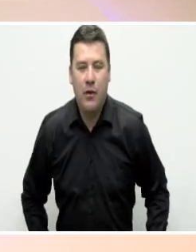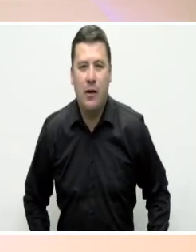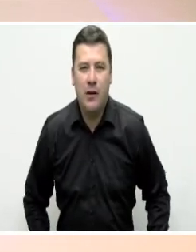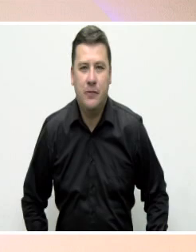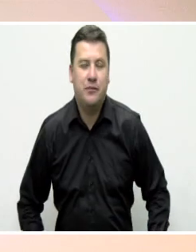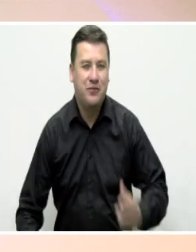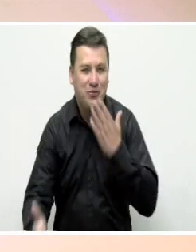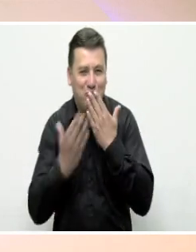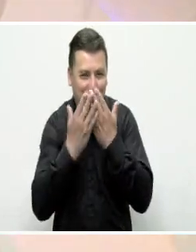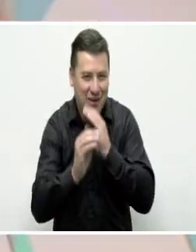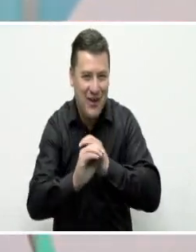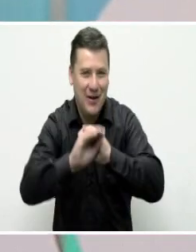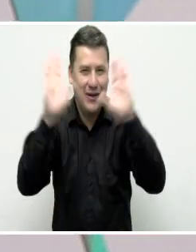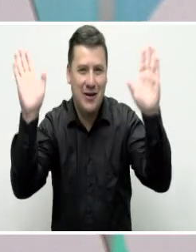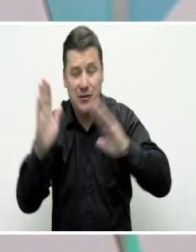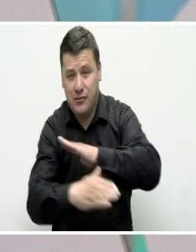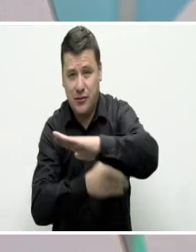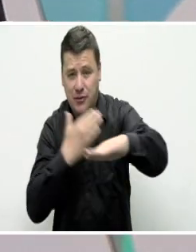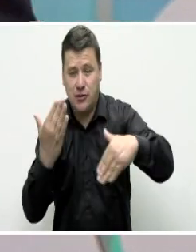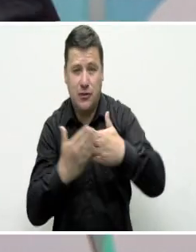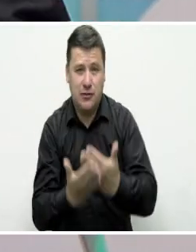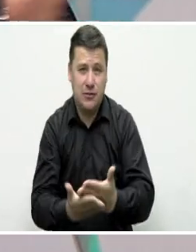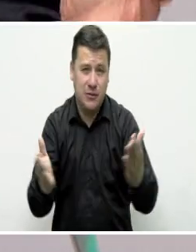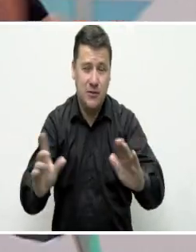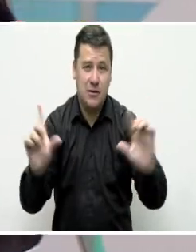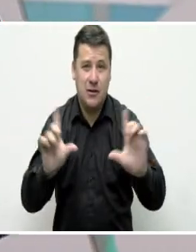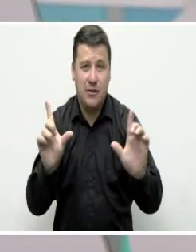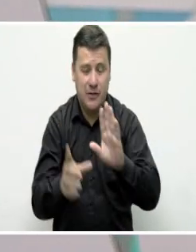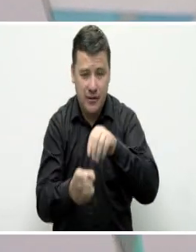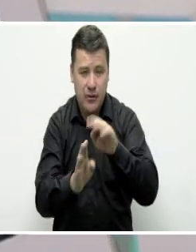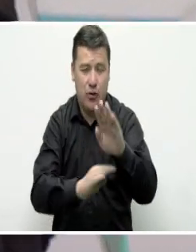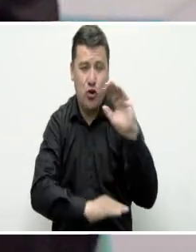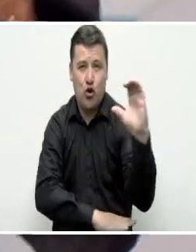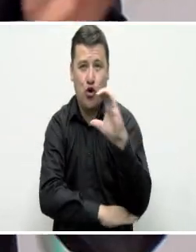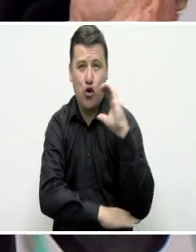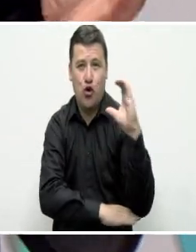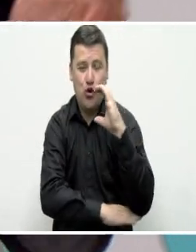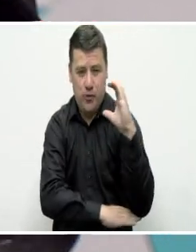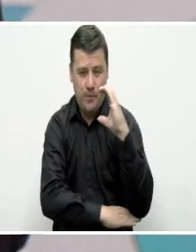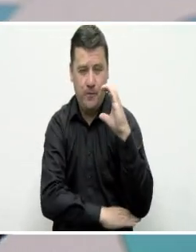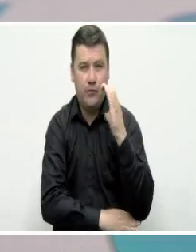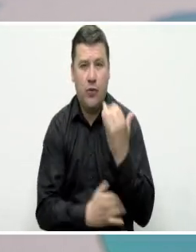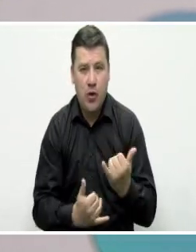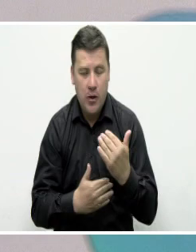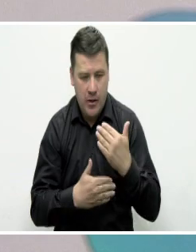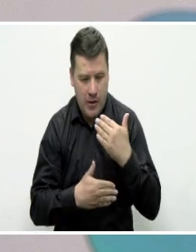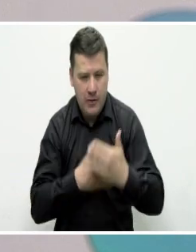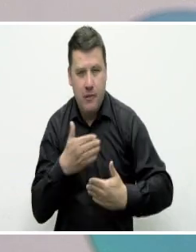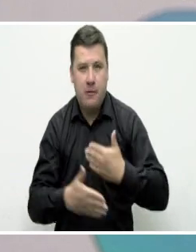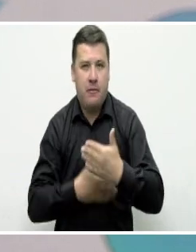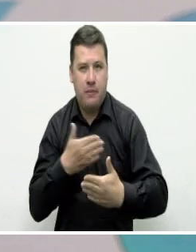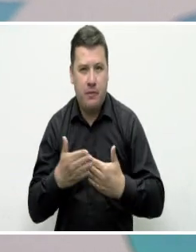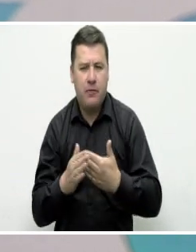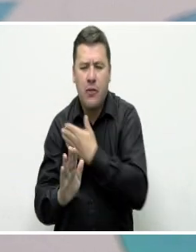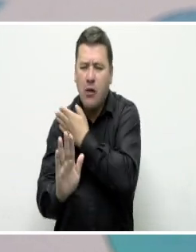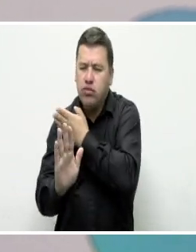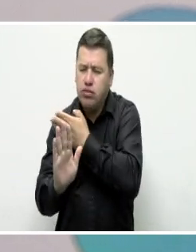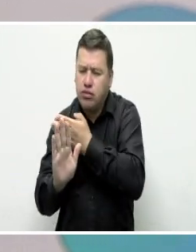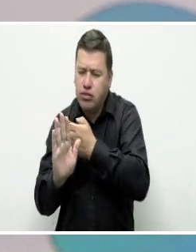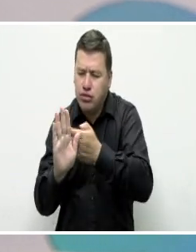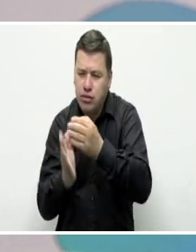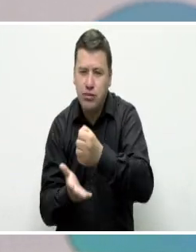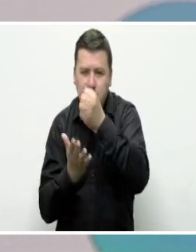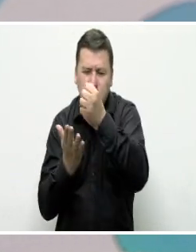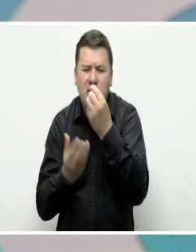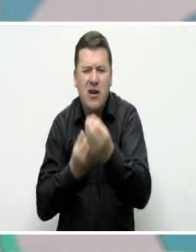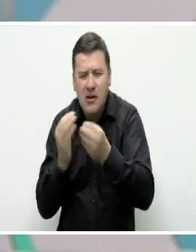Muy buenos días para todos televidentes en Colombia. Estamos en el proceso de rendición de cuentas de la